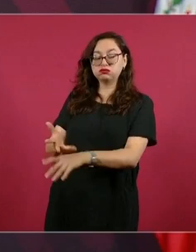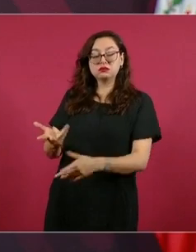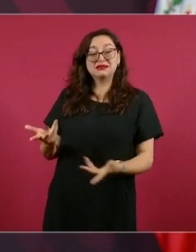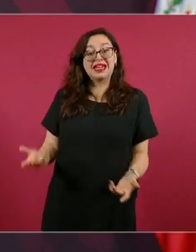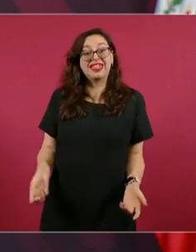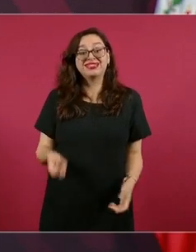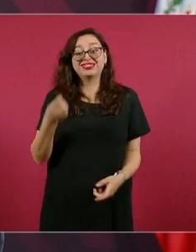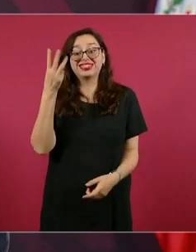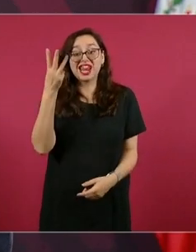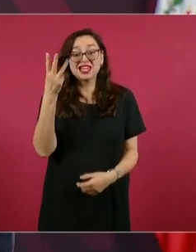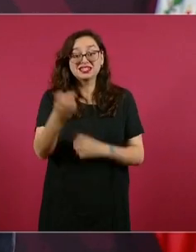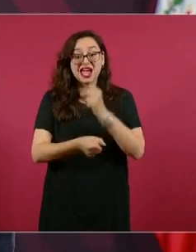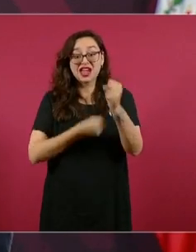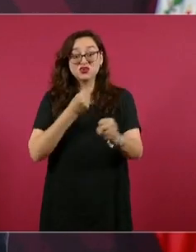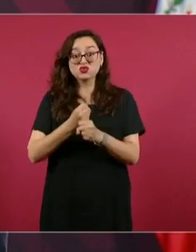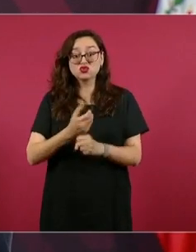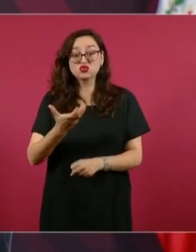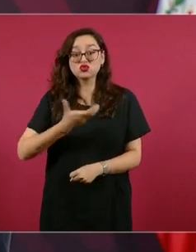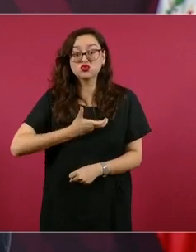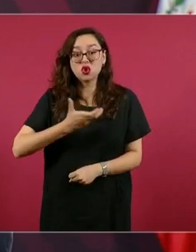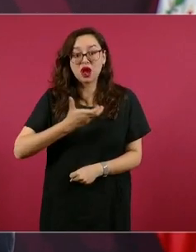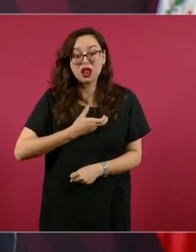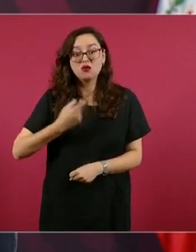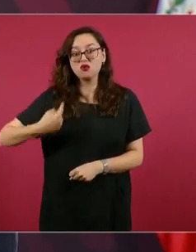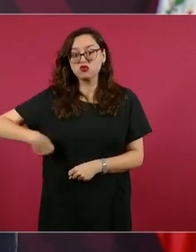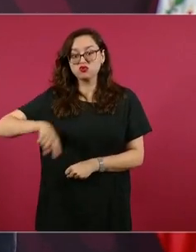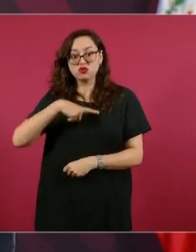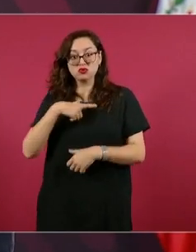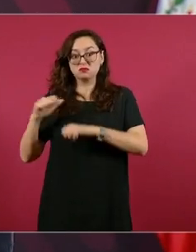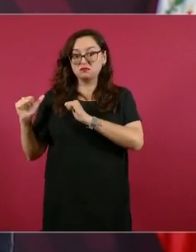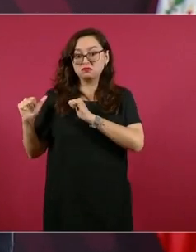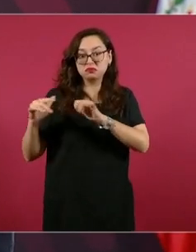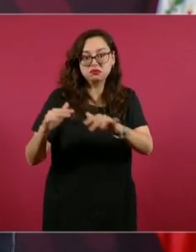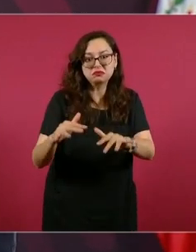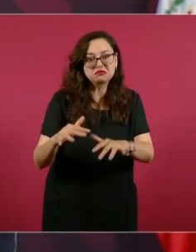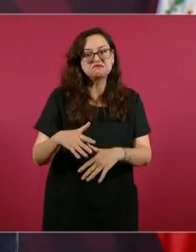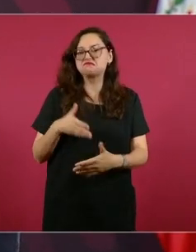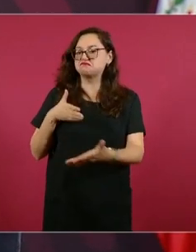utilizar el Zócalo. No nos los permitían,